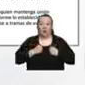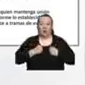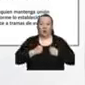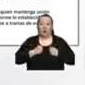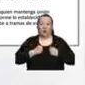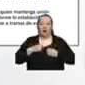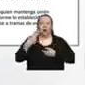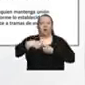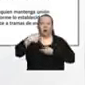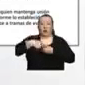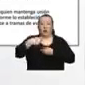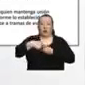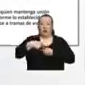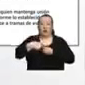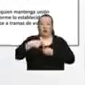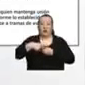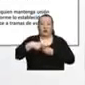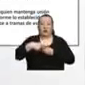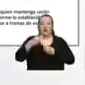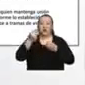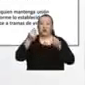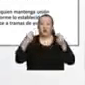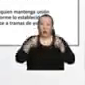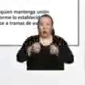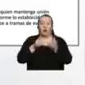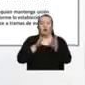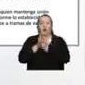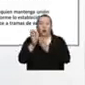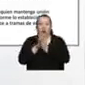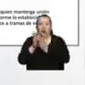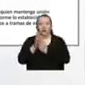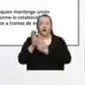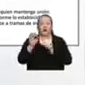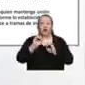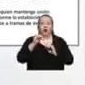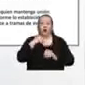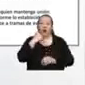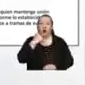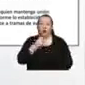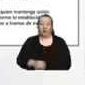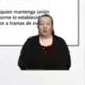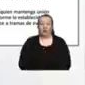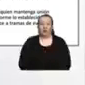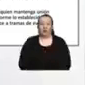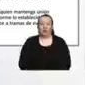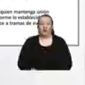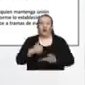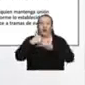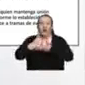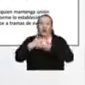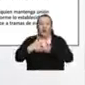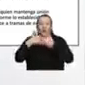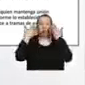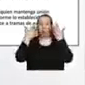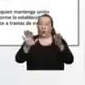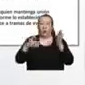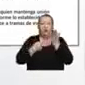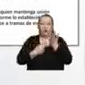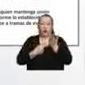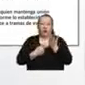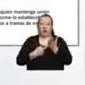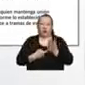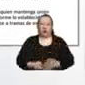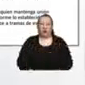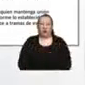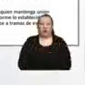participación en capitales bajo condición de socios accionistas constituyentes de experiencia lo cualquier otra modalidad sino para qué